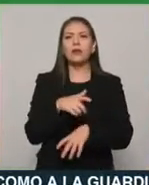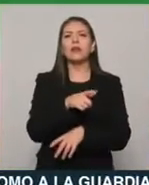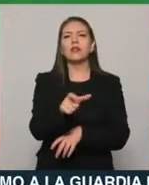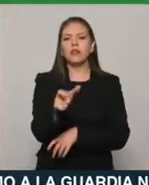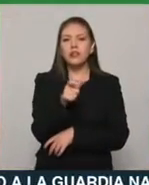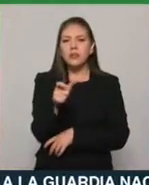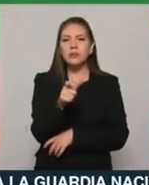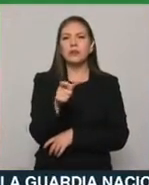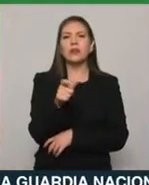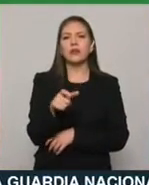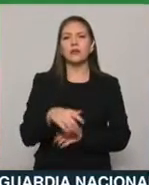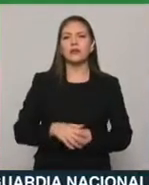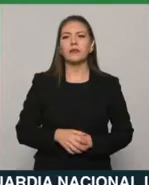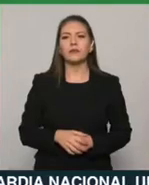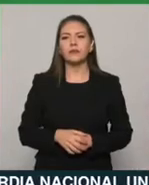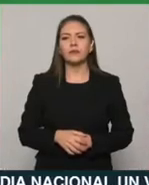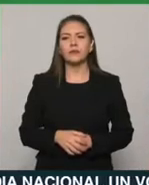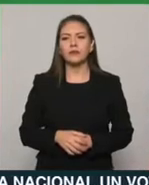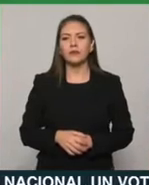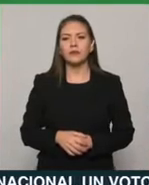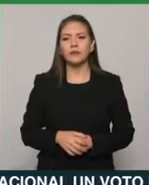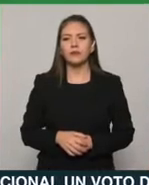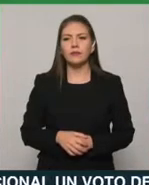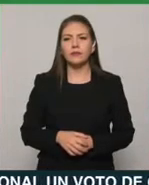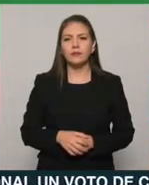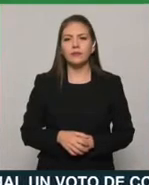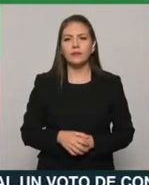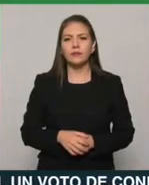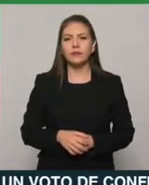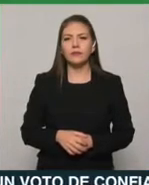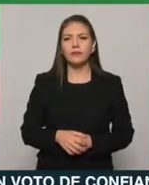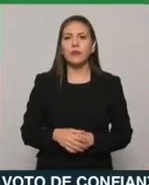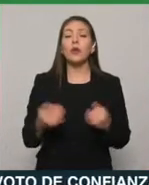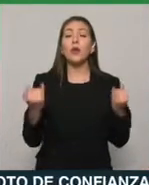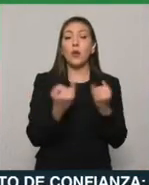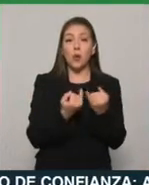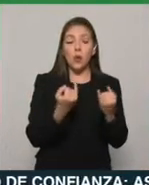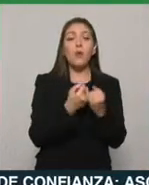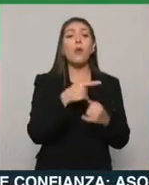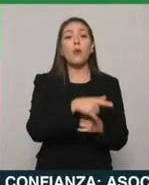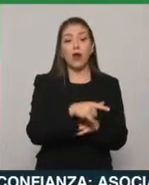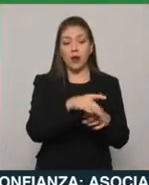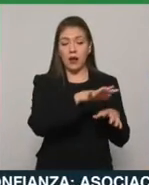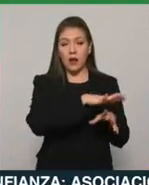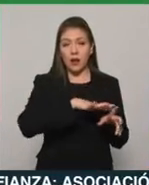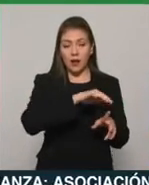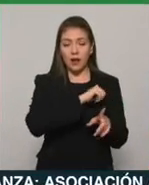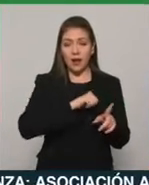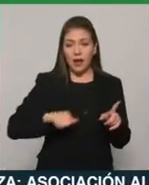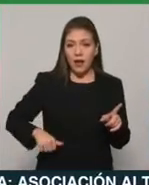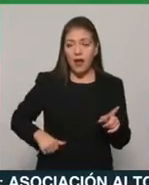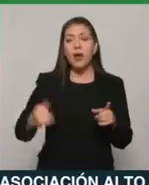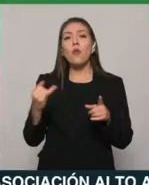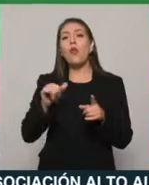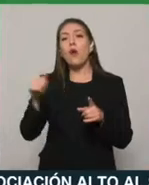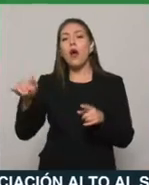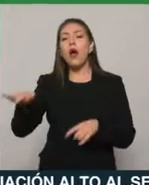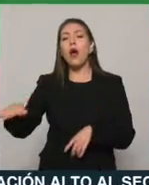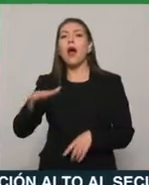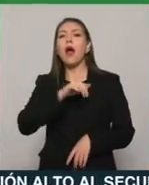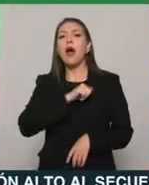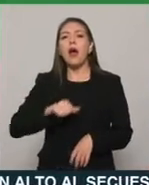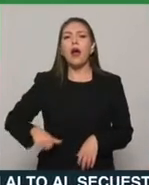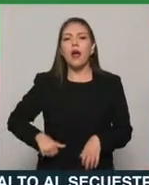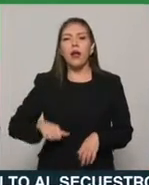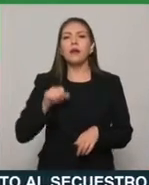Al mismo tiempo, se reforzarán las otras alcaldías con el Comando de Operaciones Especiales de la